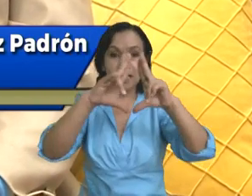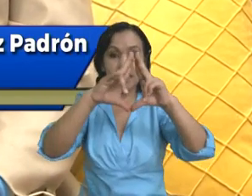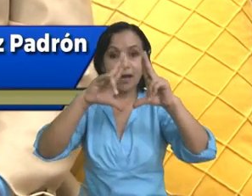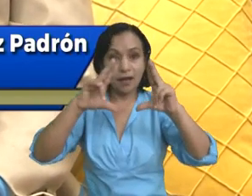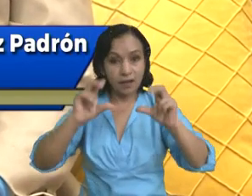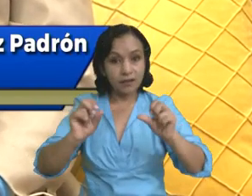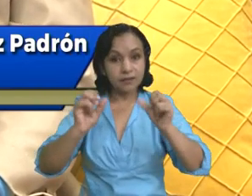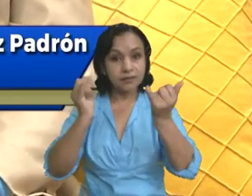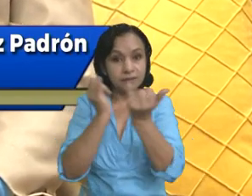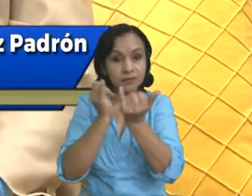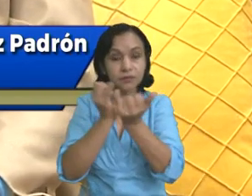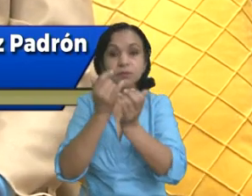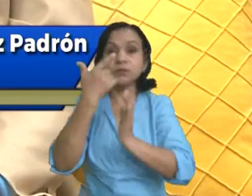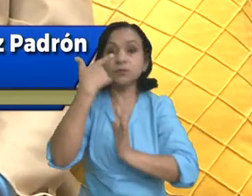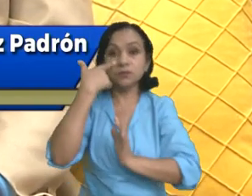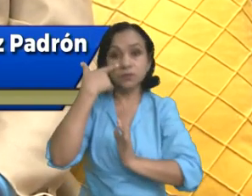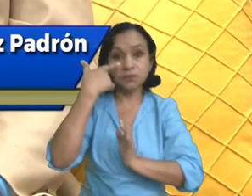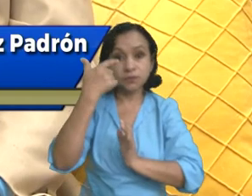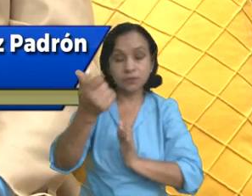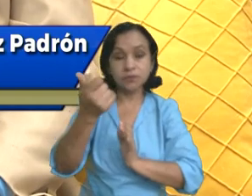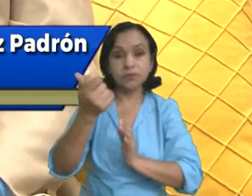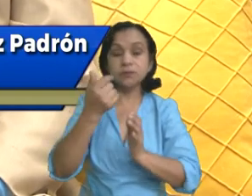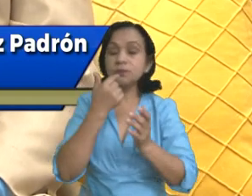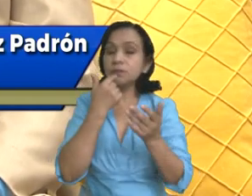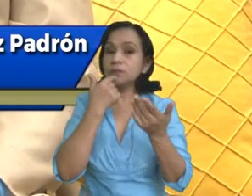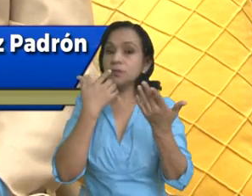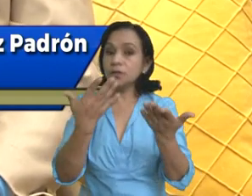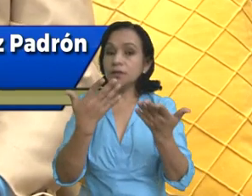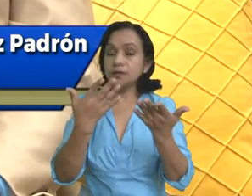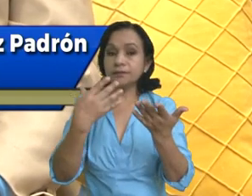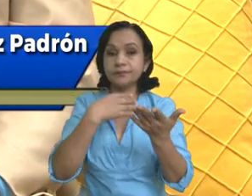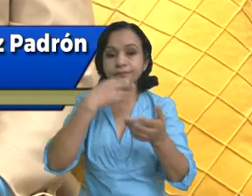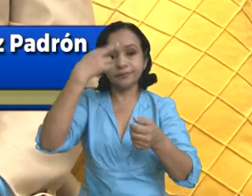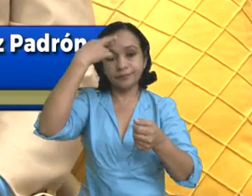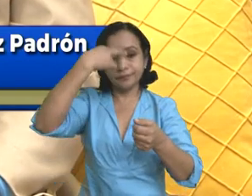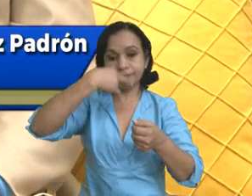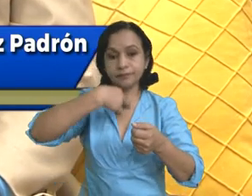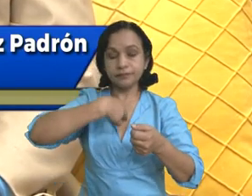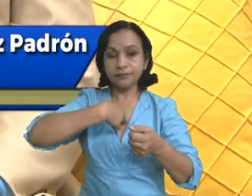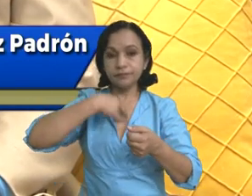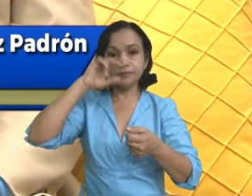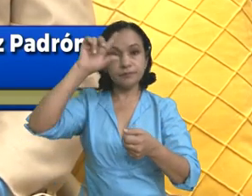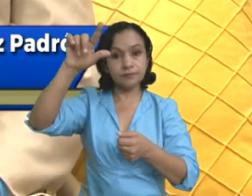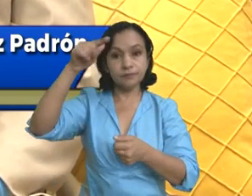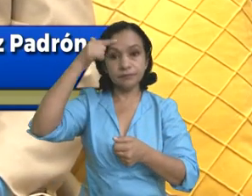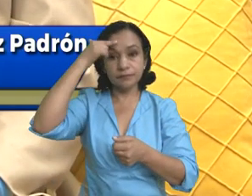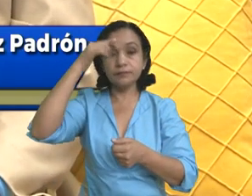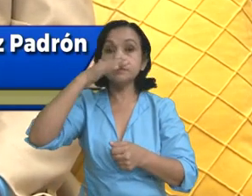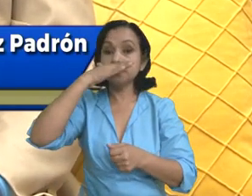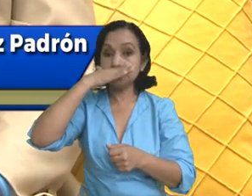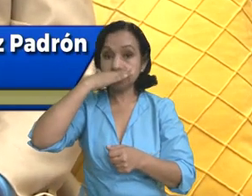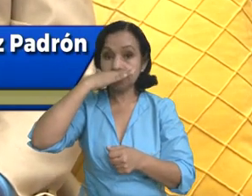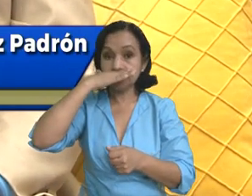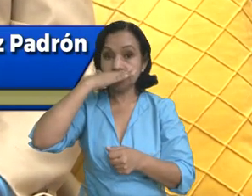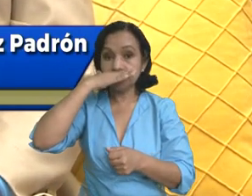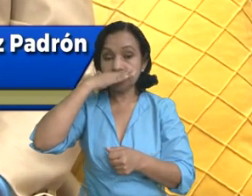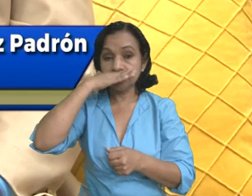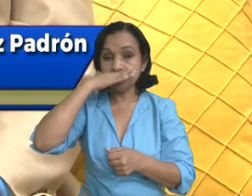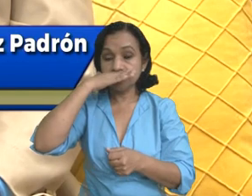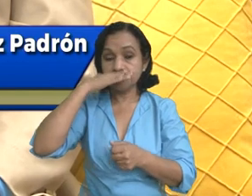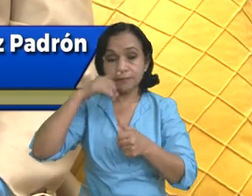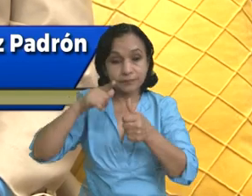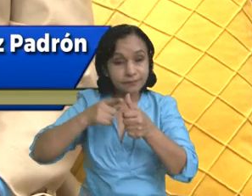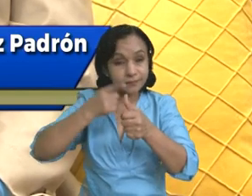también hay que reconocer que obedece a la actitud responsable del gobierno sandinista, que desde las